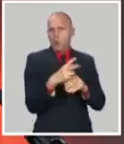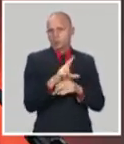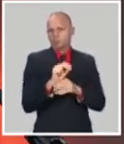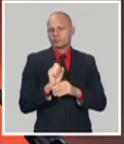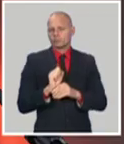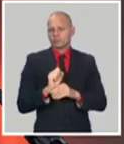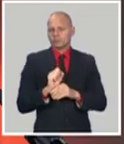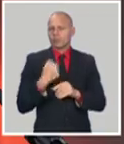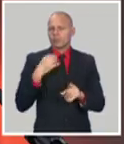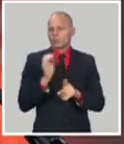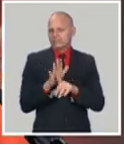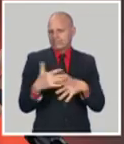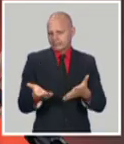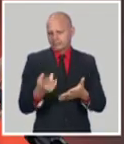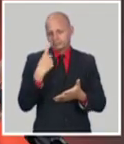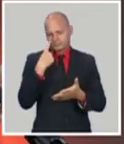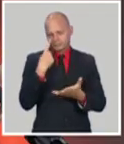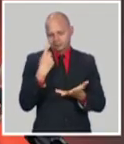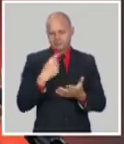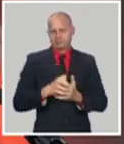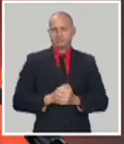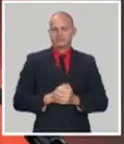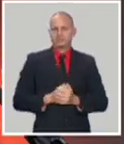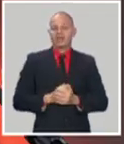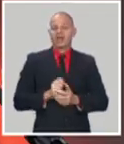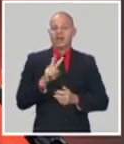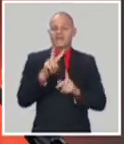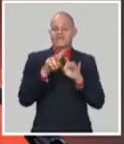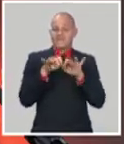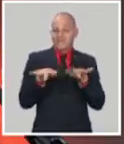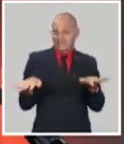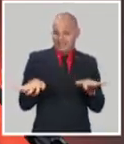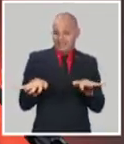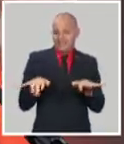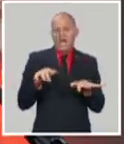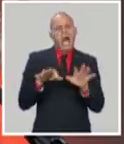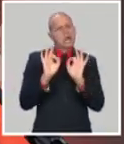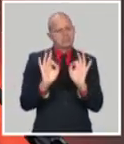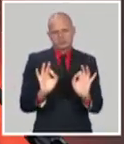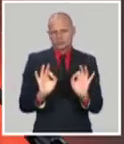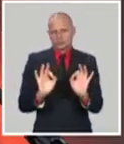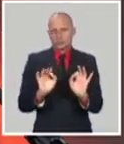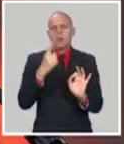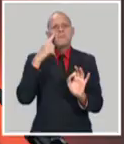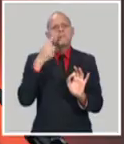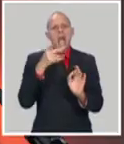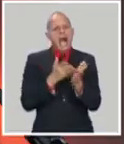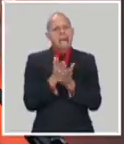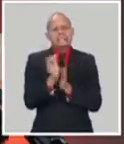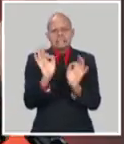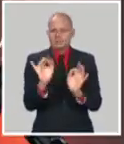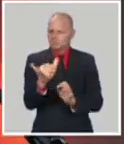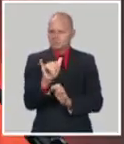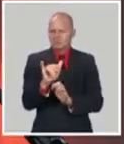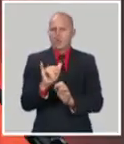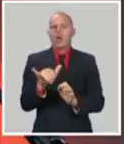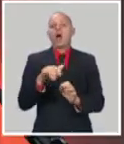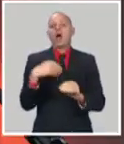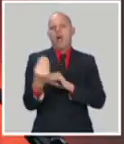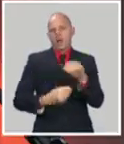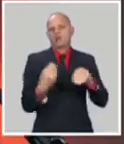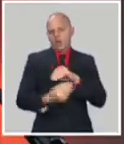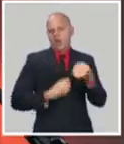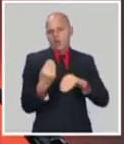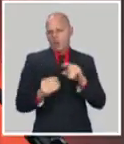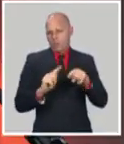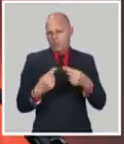entienda, los virus se replican. El virus usa la célula como su maquinaria. Él realmente no trabaja, él pone a la célula en su